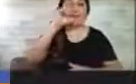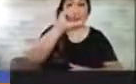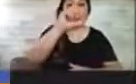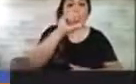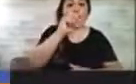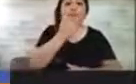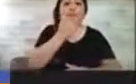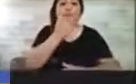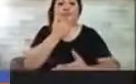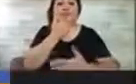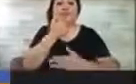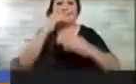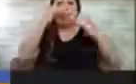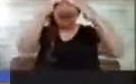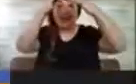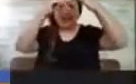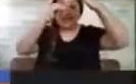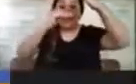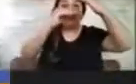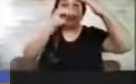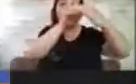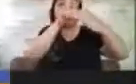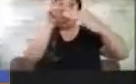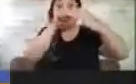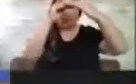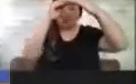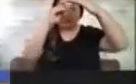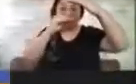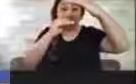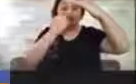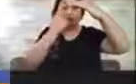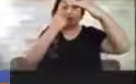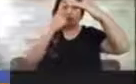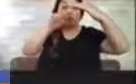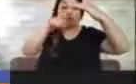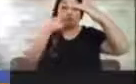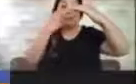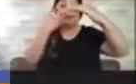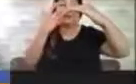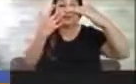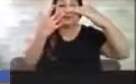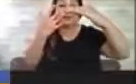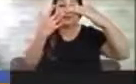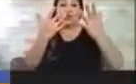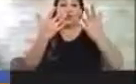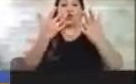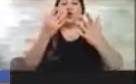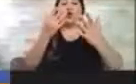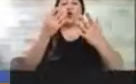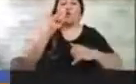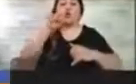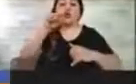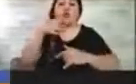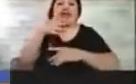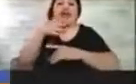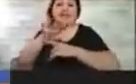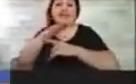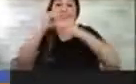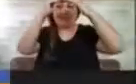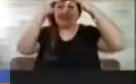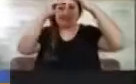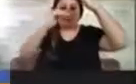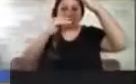entre 1,5 y 1,15 el mínimo, y la justificación siempre a la izquierda. El